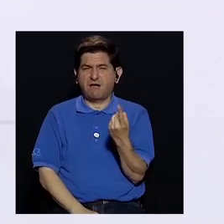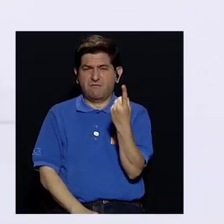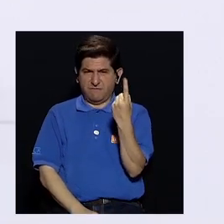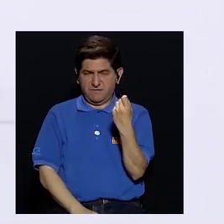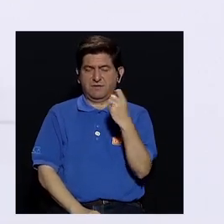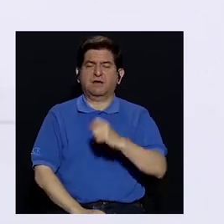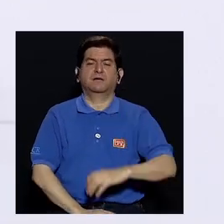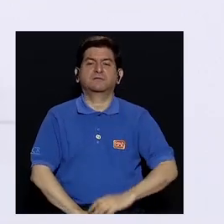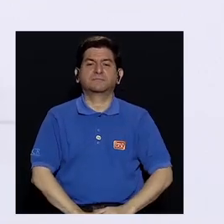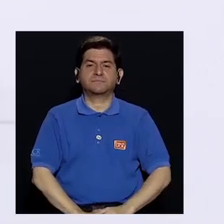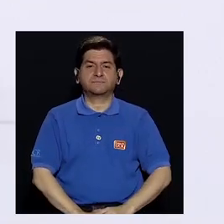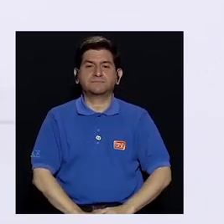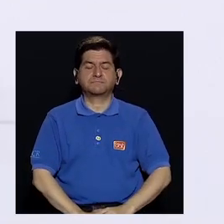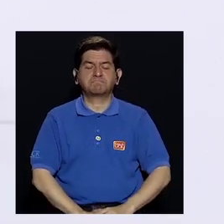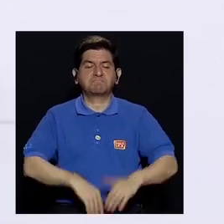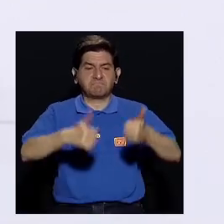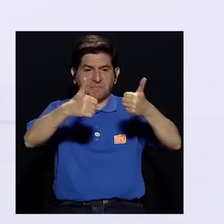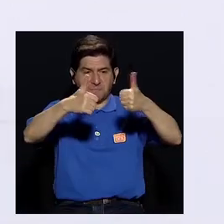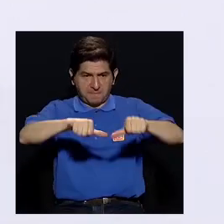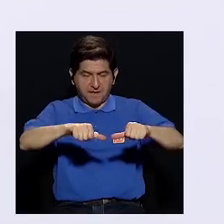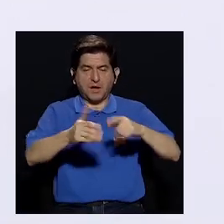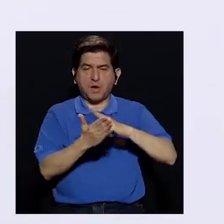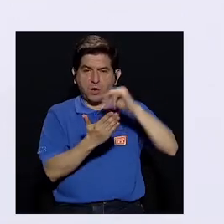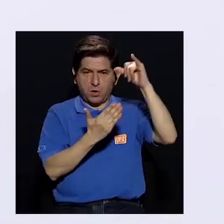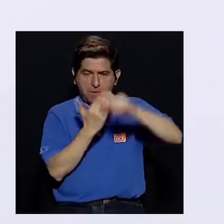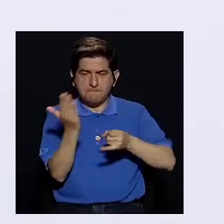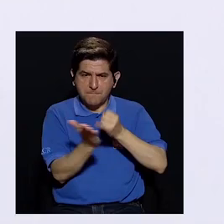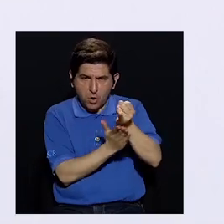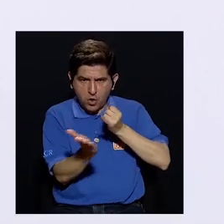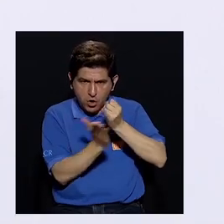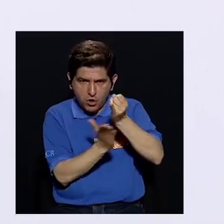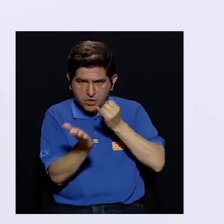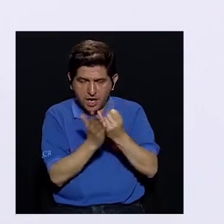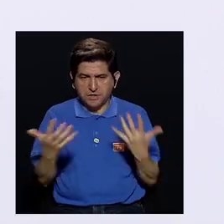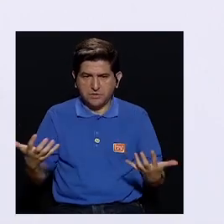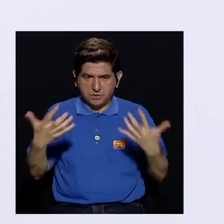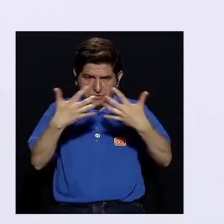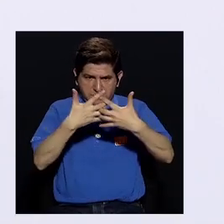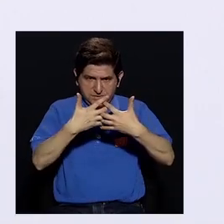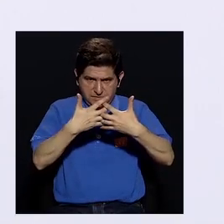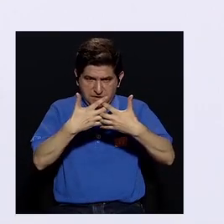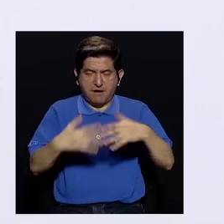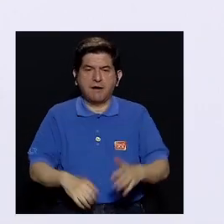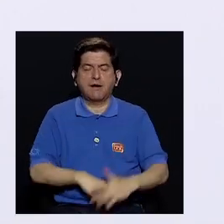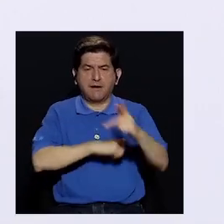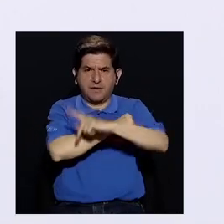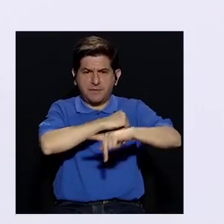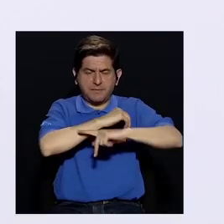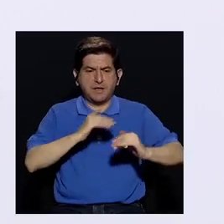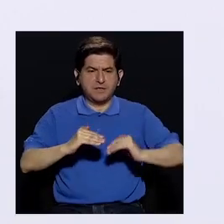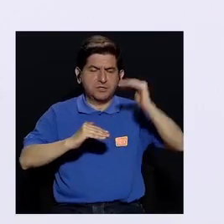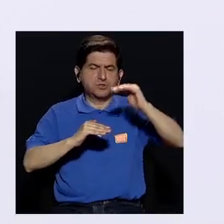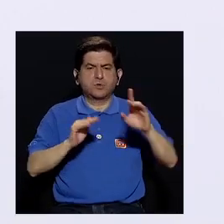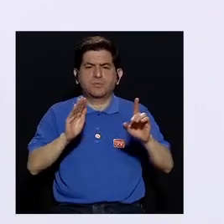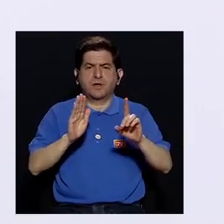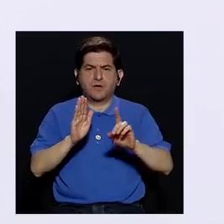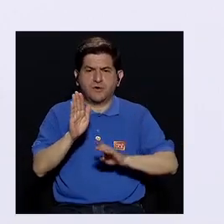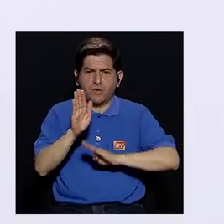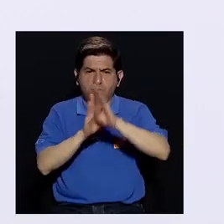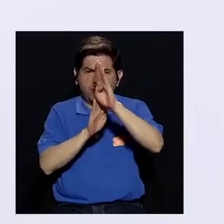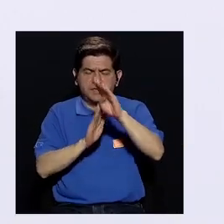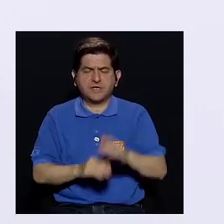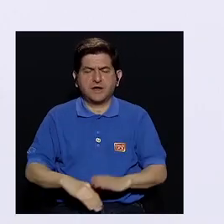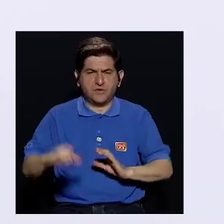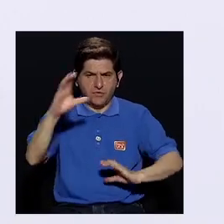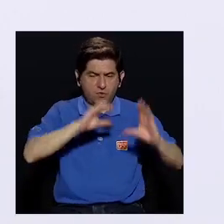faltaban un poco y se acordó que los proyectos de investigación combinará un país de mayor desarrollo científico en